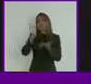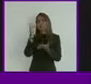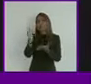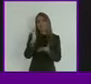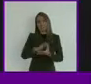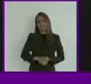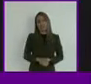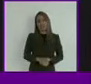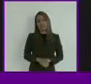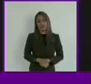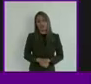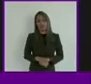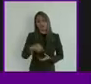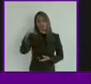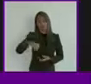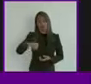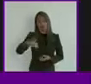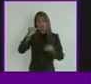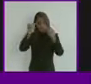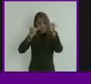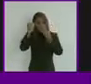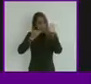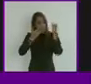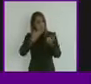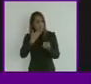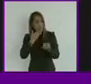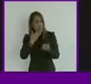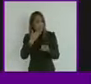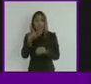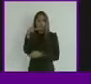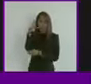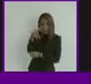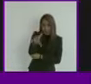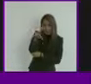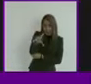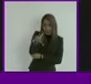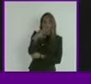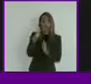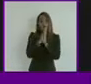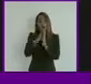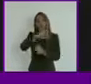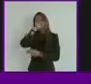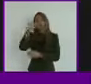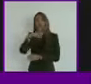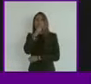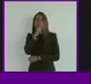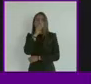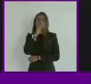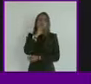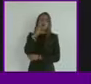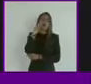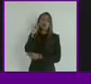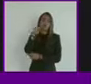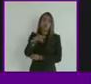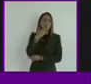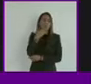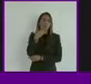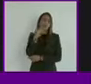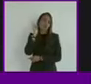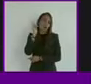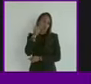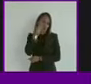frescas también a este y conversatorio, ¿no? Que te graben, que te editen tus frases más padres, eso estaría bien, ¿no? Gracias, Amaya, un abrazo